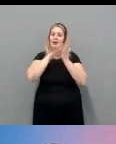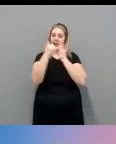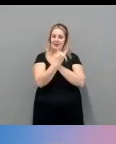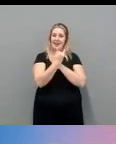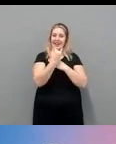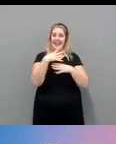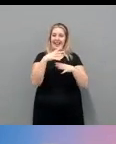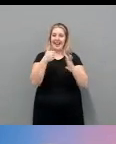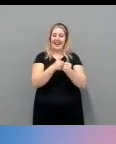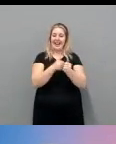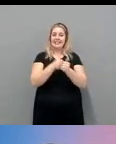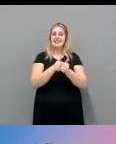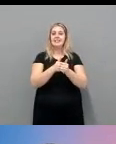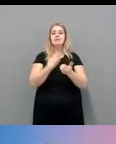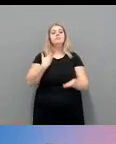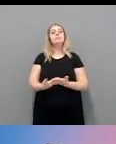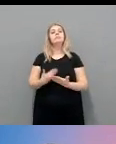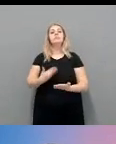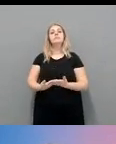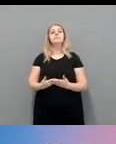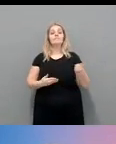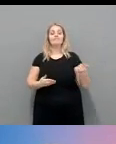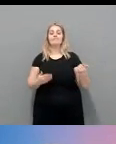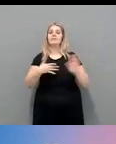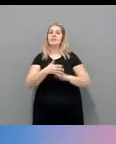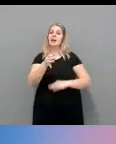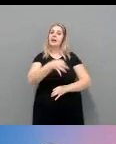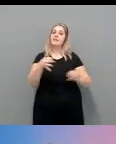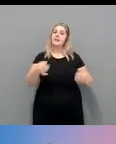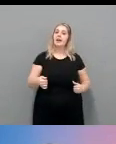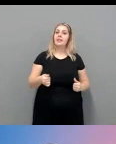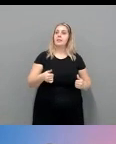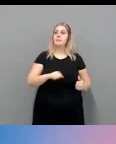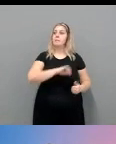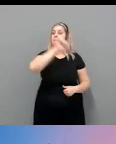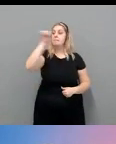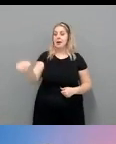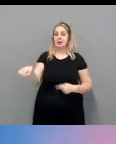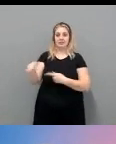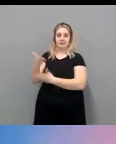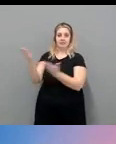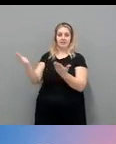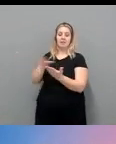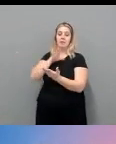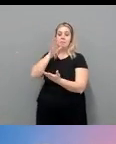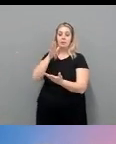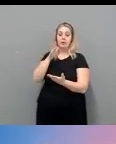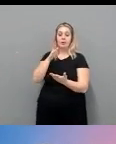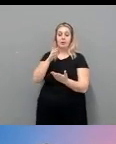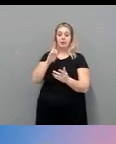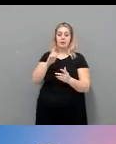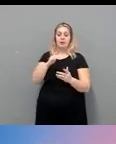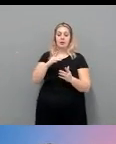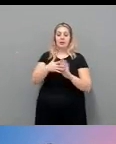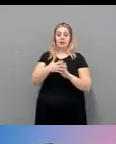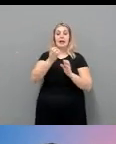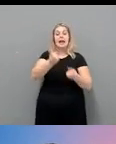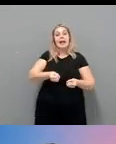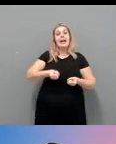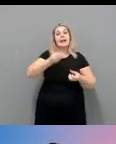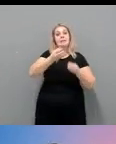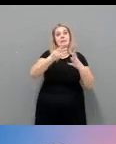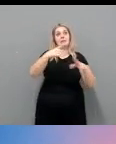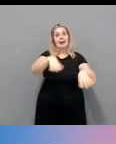asistido, demuestran que estas resultan más eficaces que el resto porque mejoran no solo el lenguaje expresivo, sino también